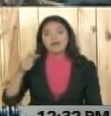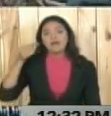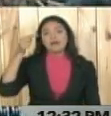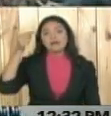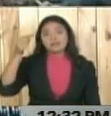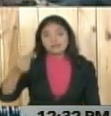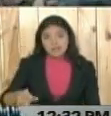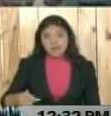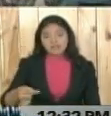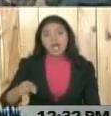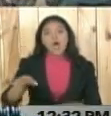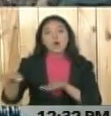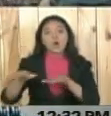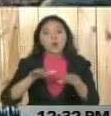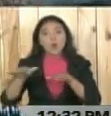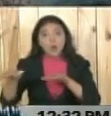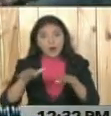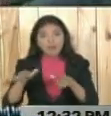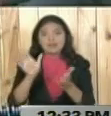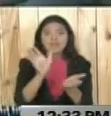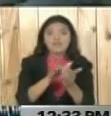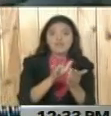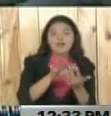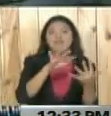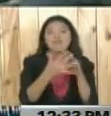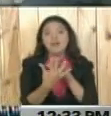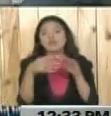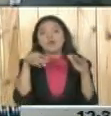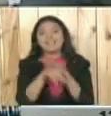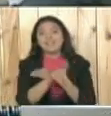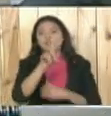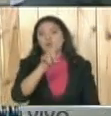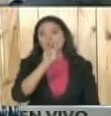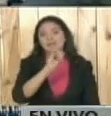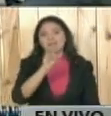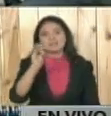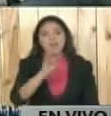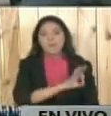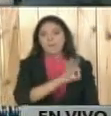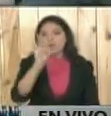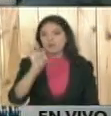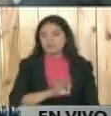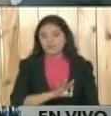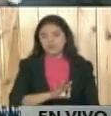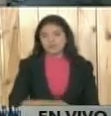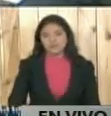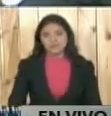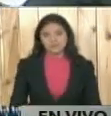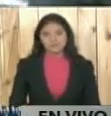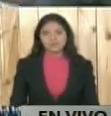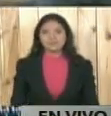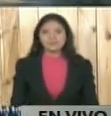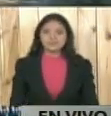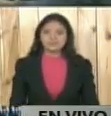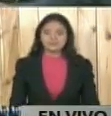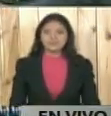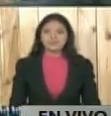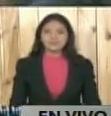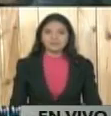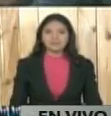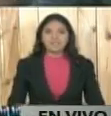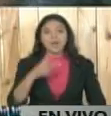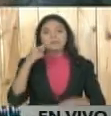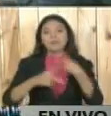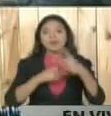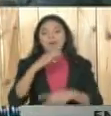al Estado Cojedes y Nueva Esparta barrio adentro 100%, territorio de barrio adentro 100%. El programa